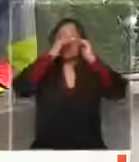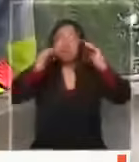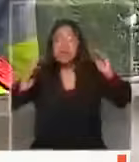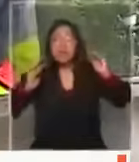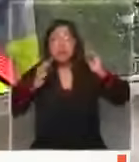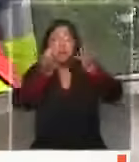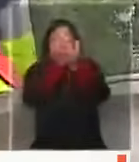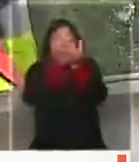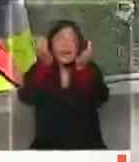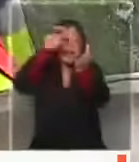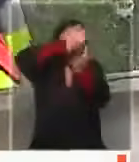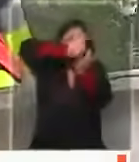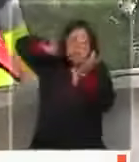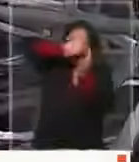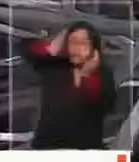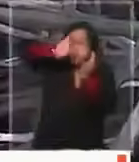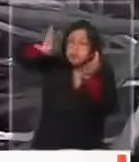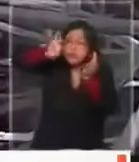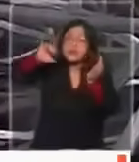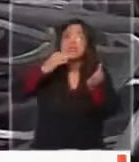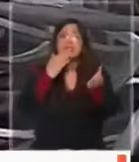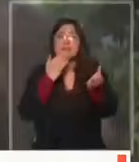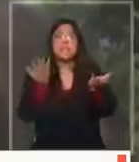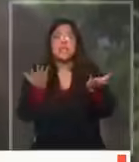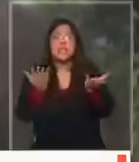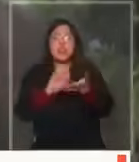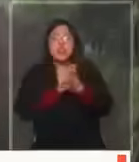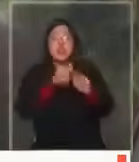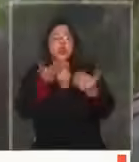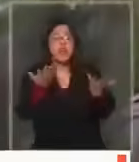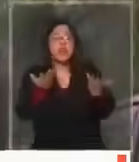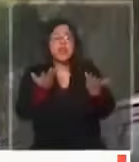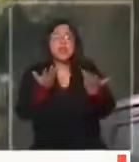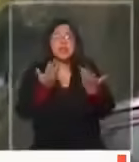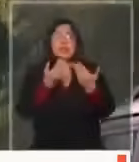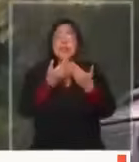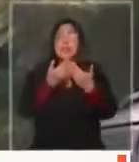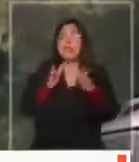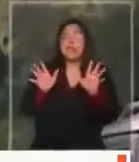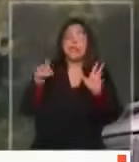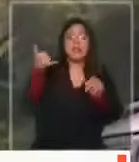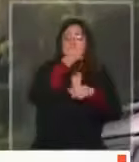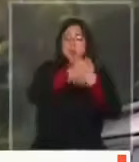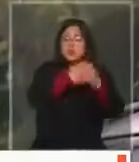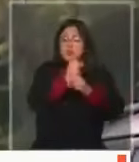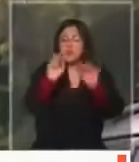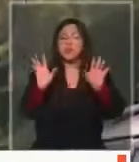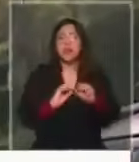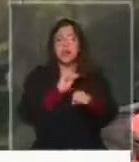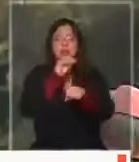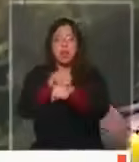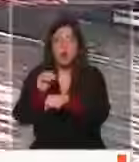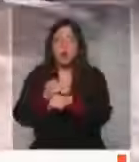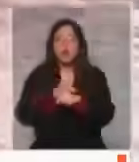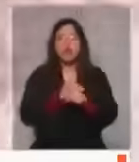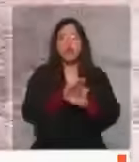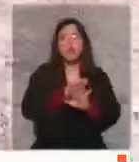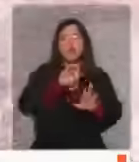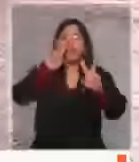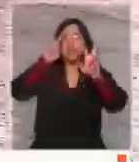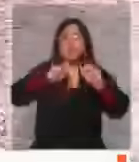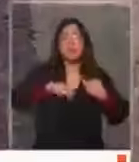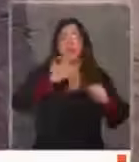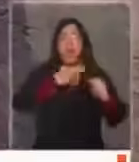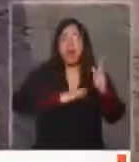limpiar canaletas, desagües y mantener las acequias libres de desechos son otras recomendaciones para evitar las acumulaciones de